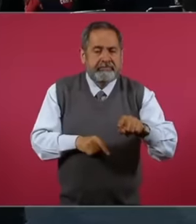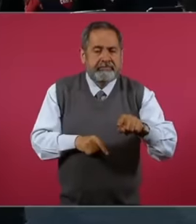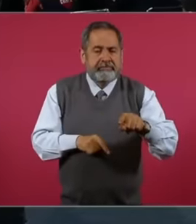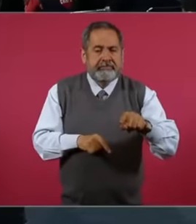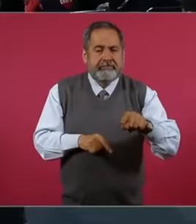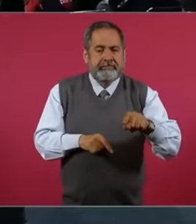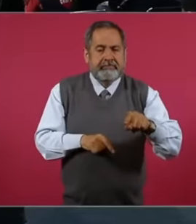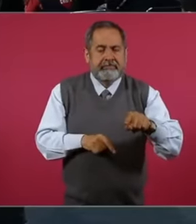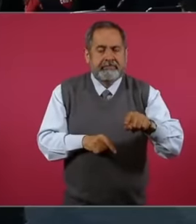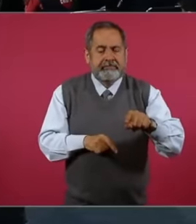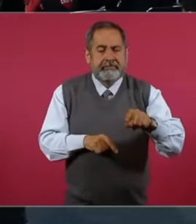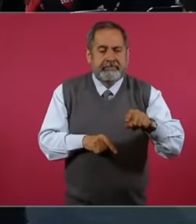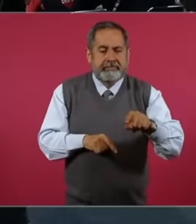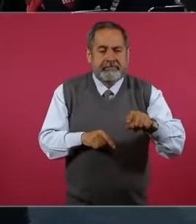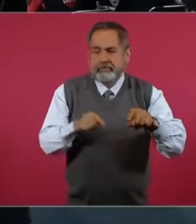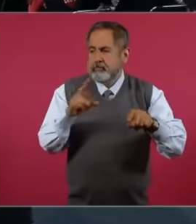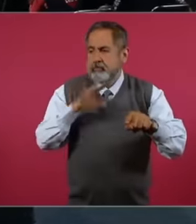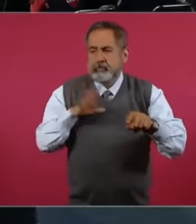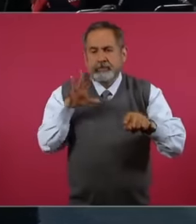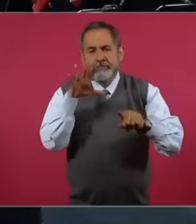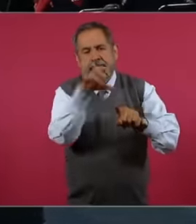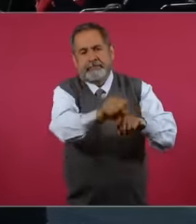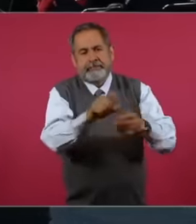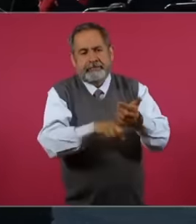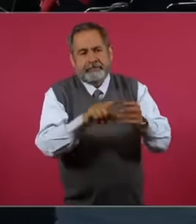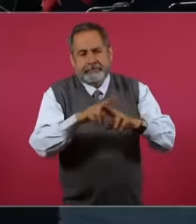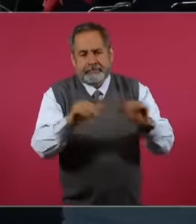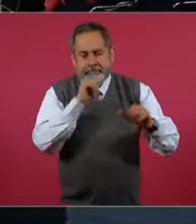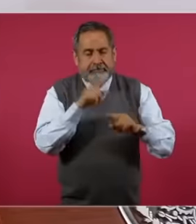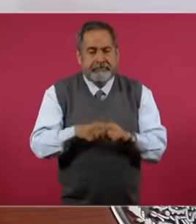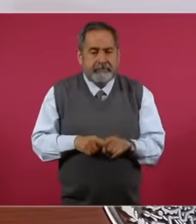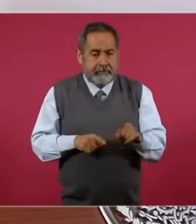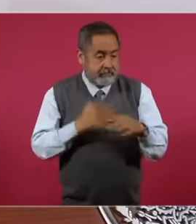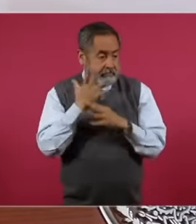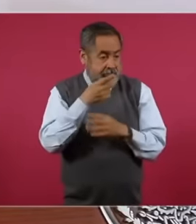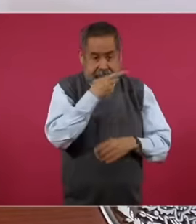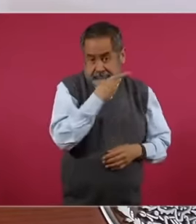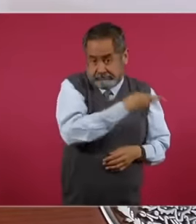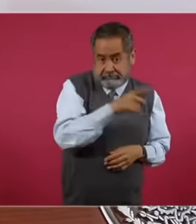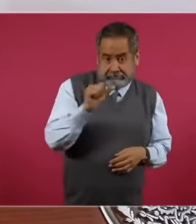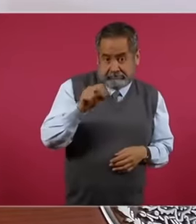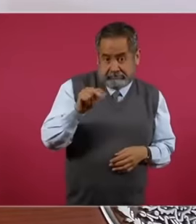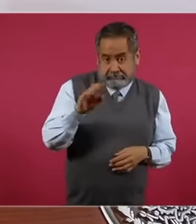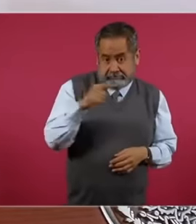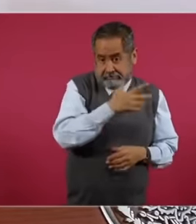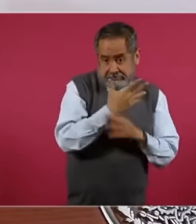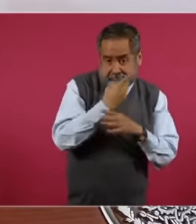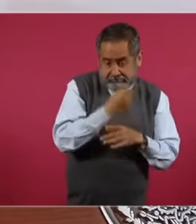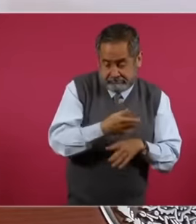nadie ha reparado en él, eso sostiene en el libro,